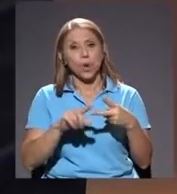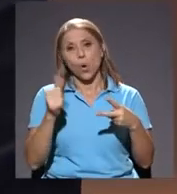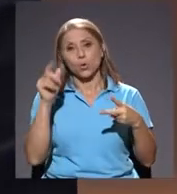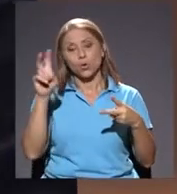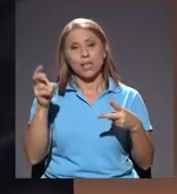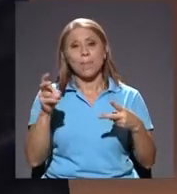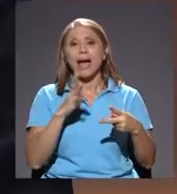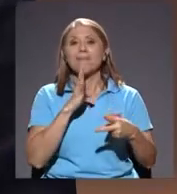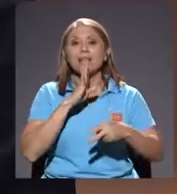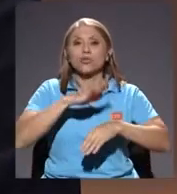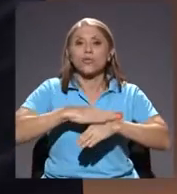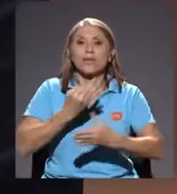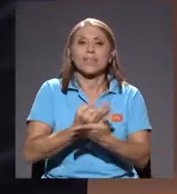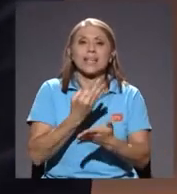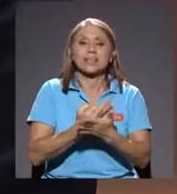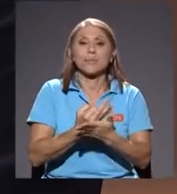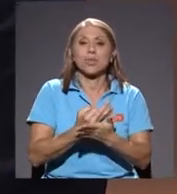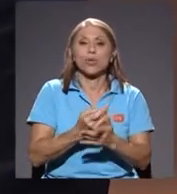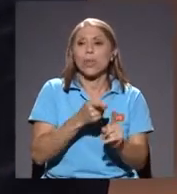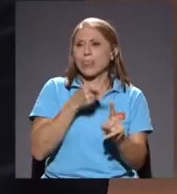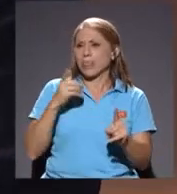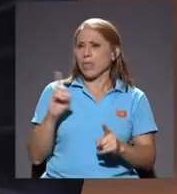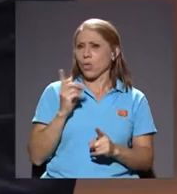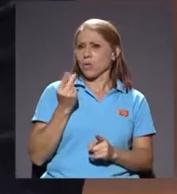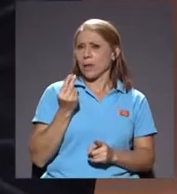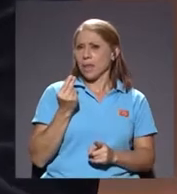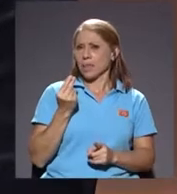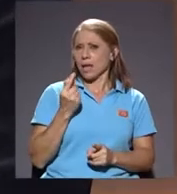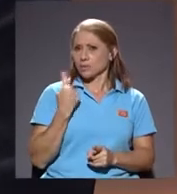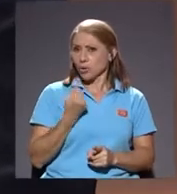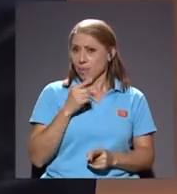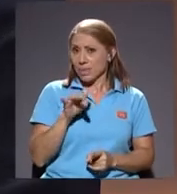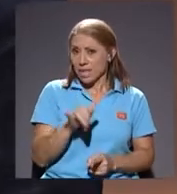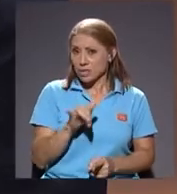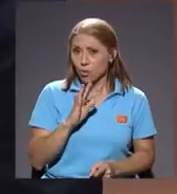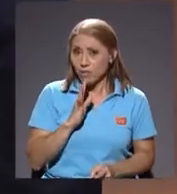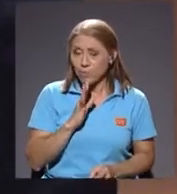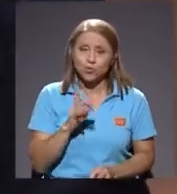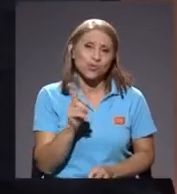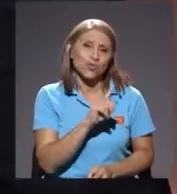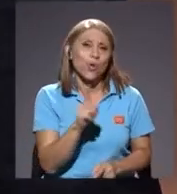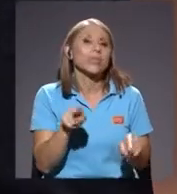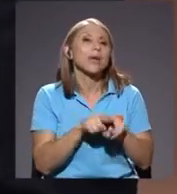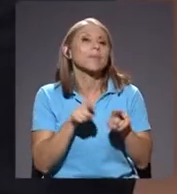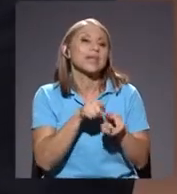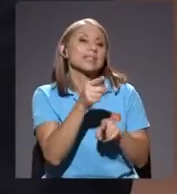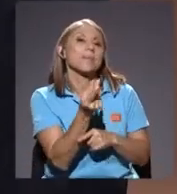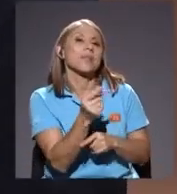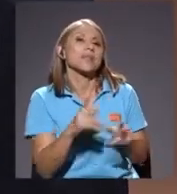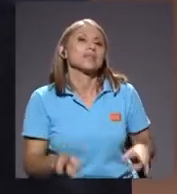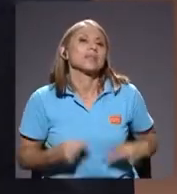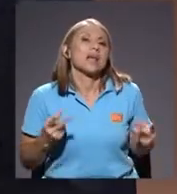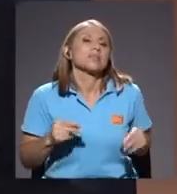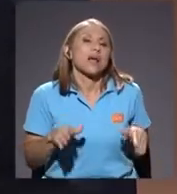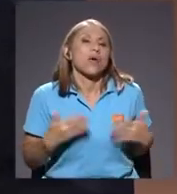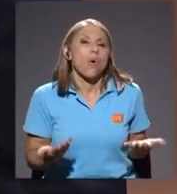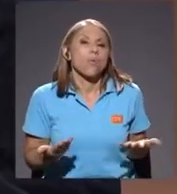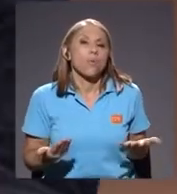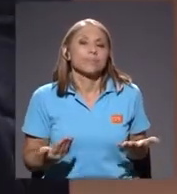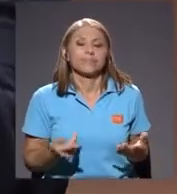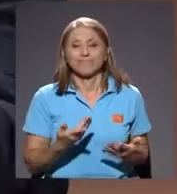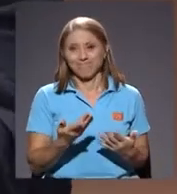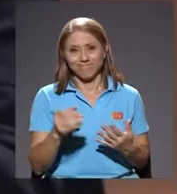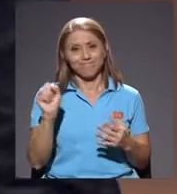hablando de dónde viene la plata sino de cómo se gasta y eso es fundamental eso es fundamental fundamental por dos razones porque